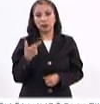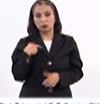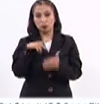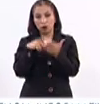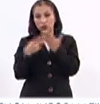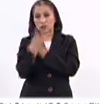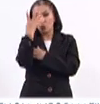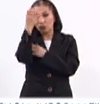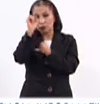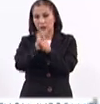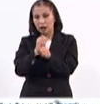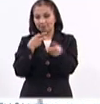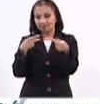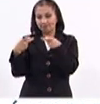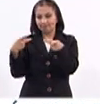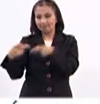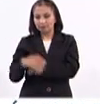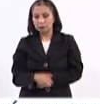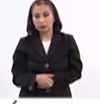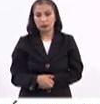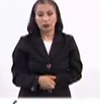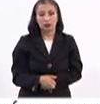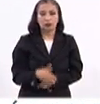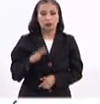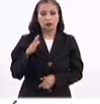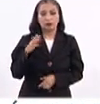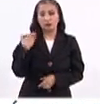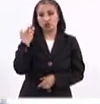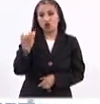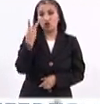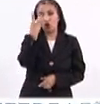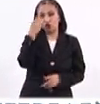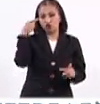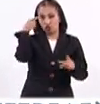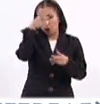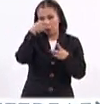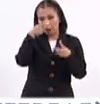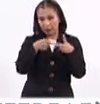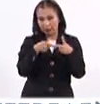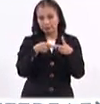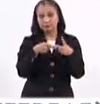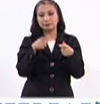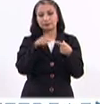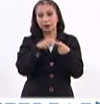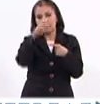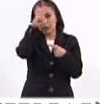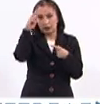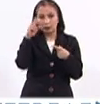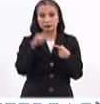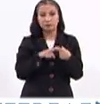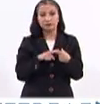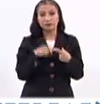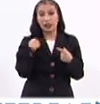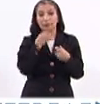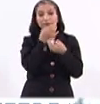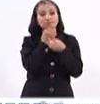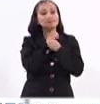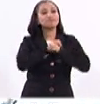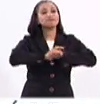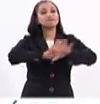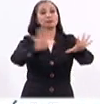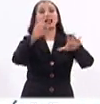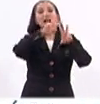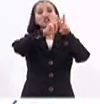un proyecto de 4 semanas. Me parece, tenemos 2 objetivos del verano. Es difundir